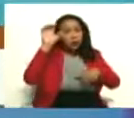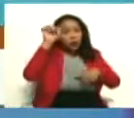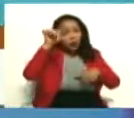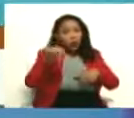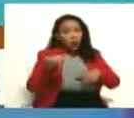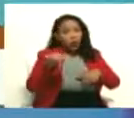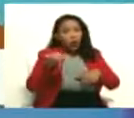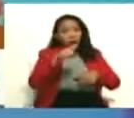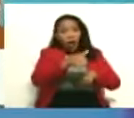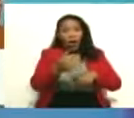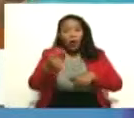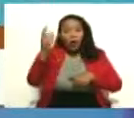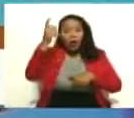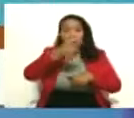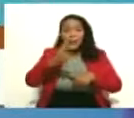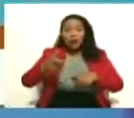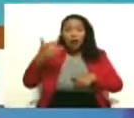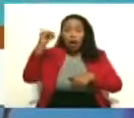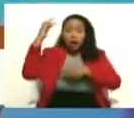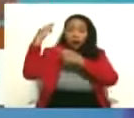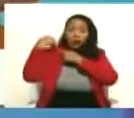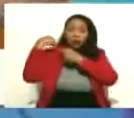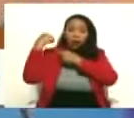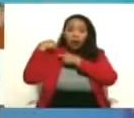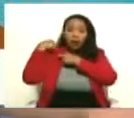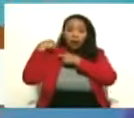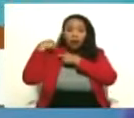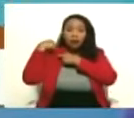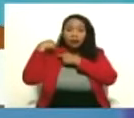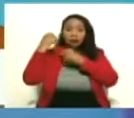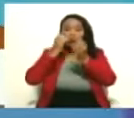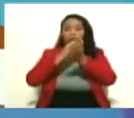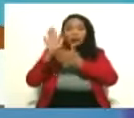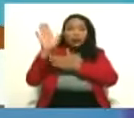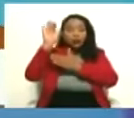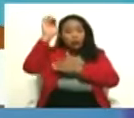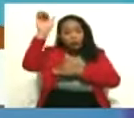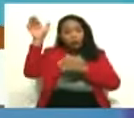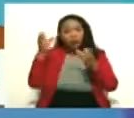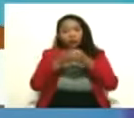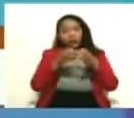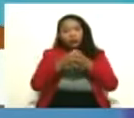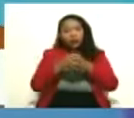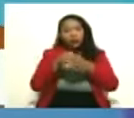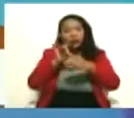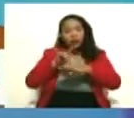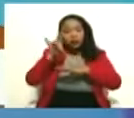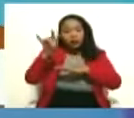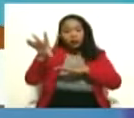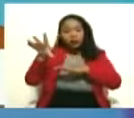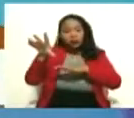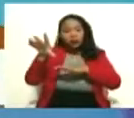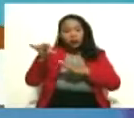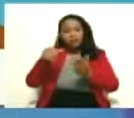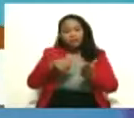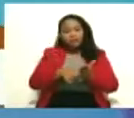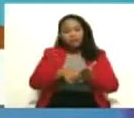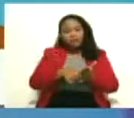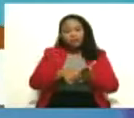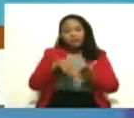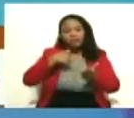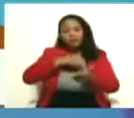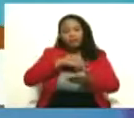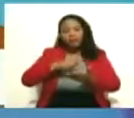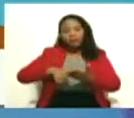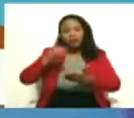cada uno de nosotros tenemos la responsabilidad de eternizarnos con las futuras generaciones, de dejar nuestra huella y nuestra firma